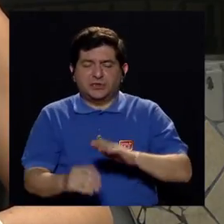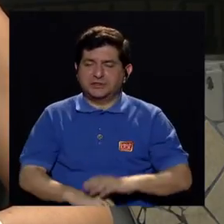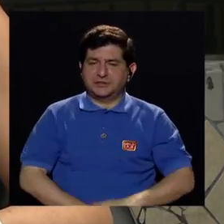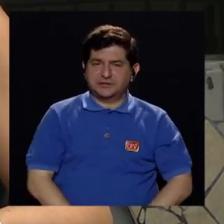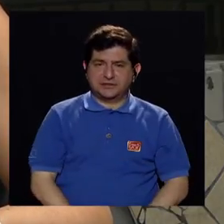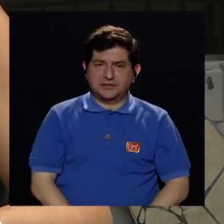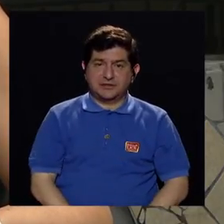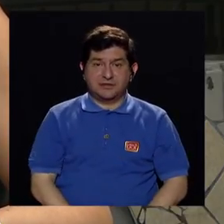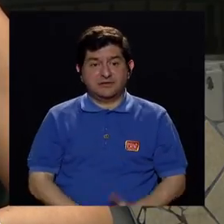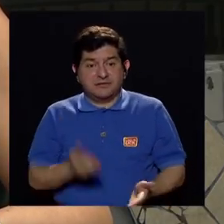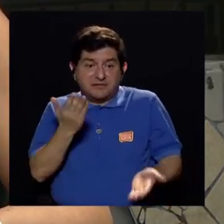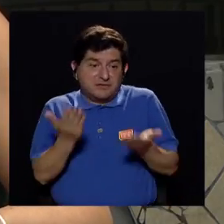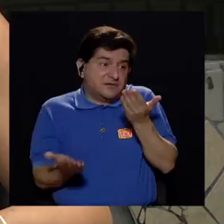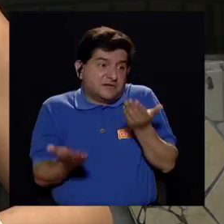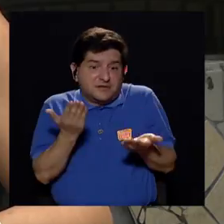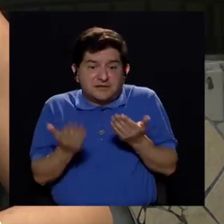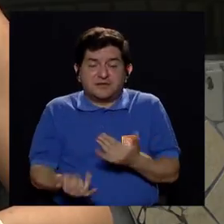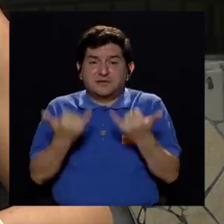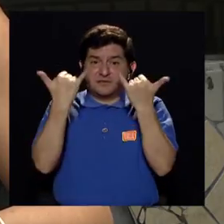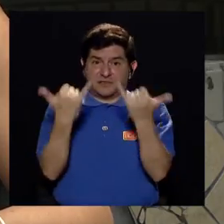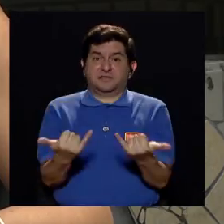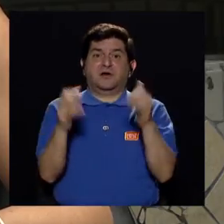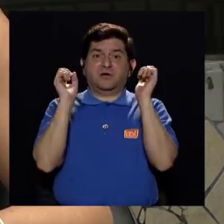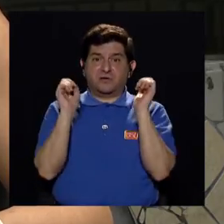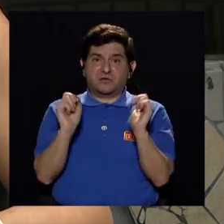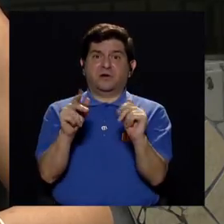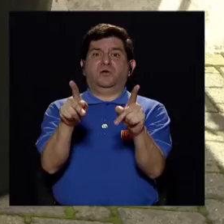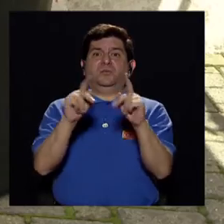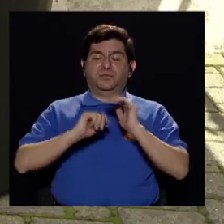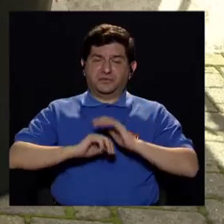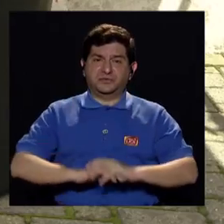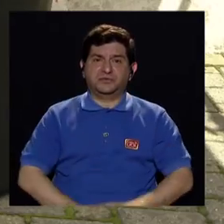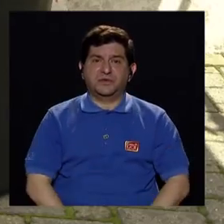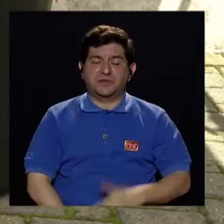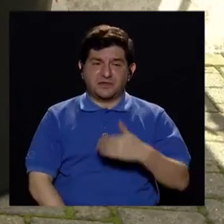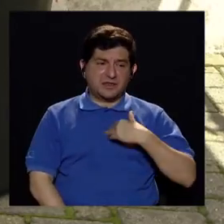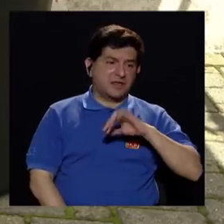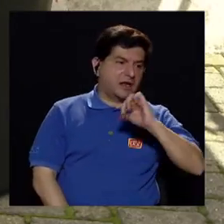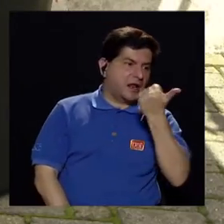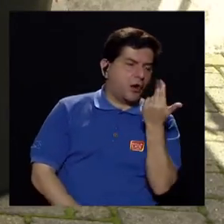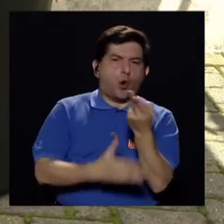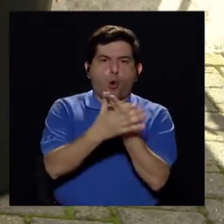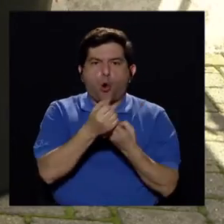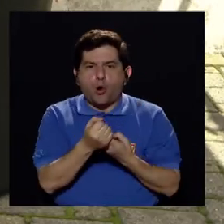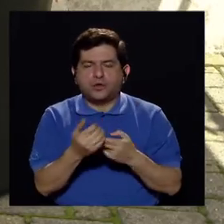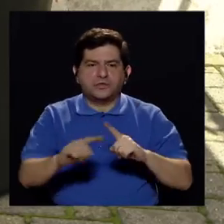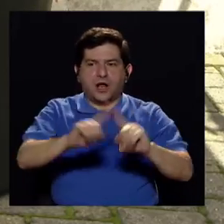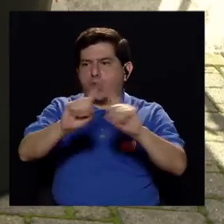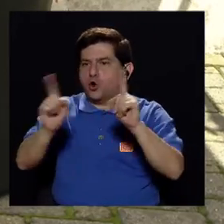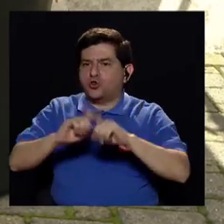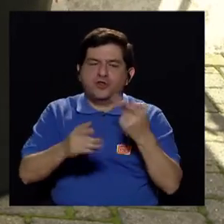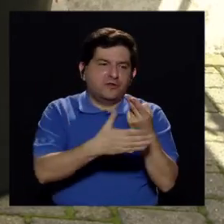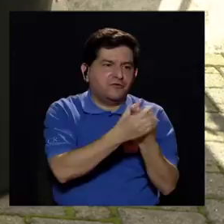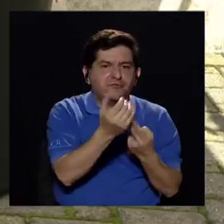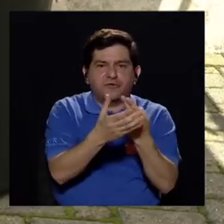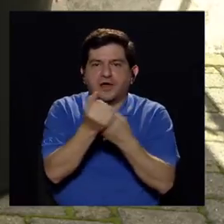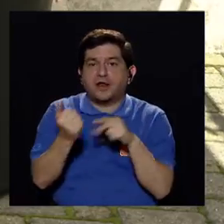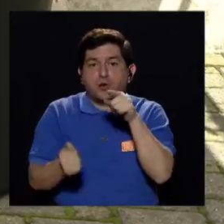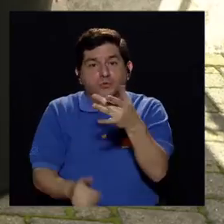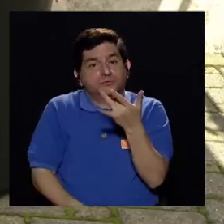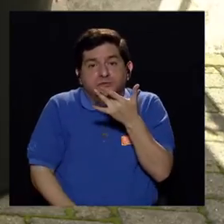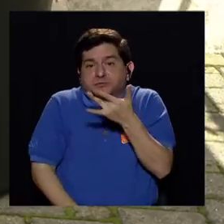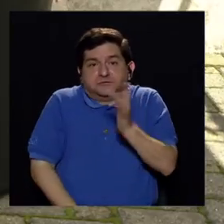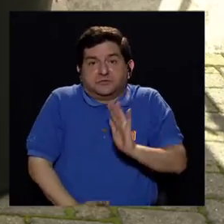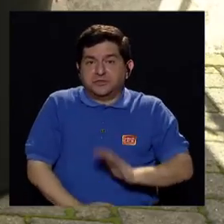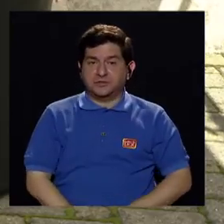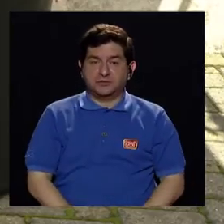te ves frente a la posibilidad de tener otra pareja u otras parejas, según sea tu elección.